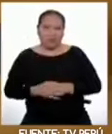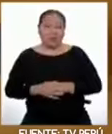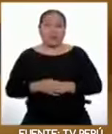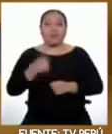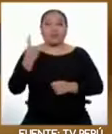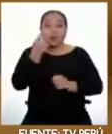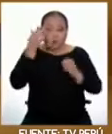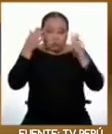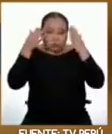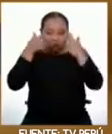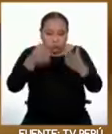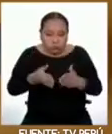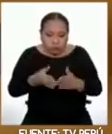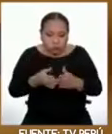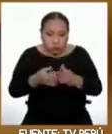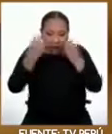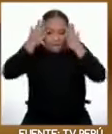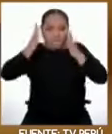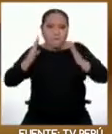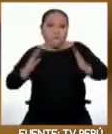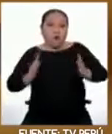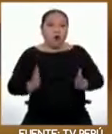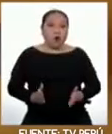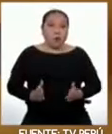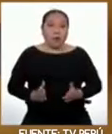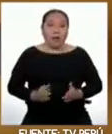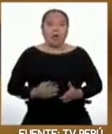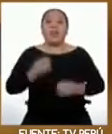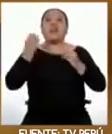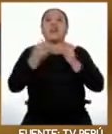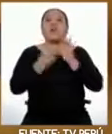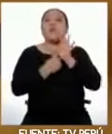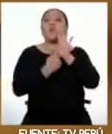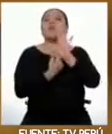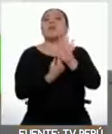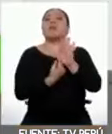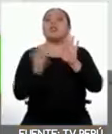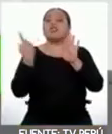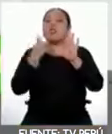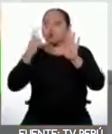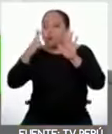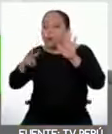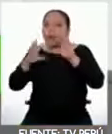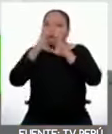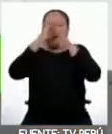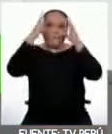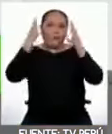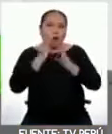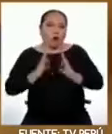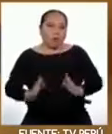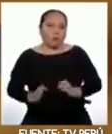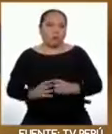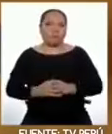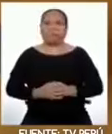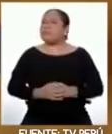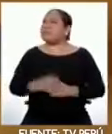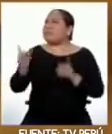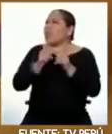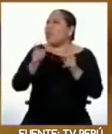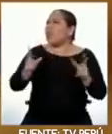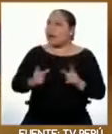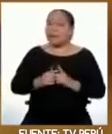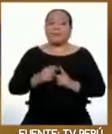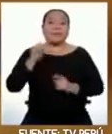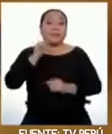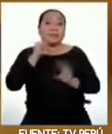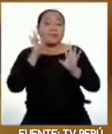sino centrarse en su silueta y lo que puede transmitirnos con solo su forma. ¿Y qué hay del lugar, profesor Fred? Es